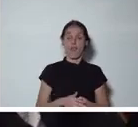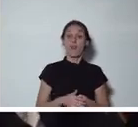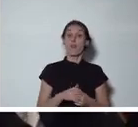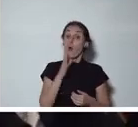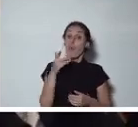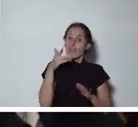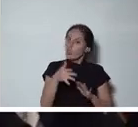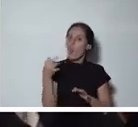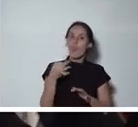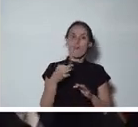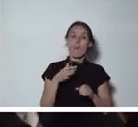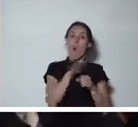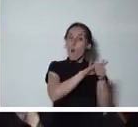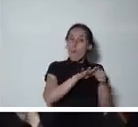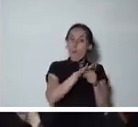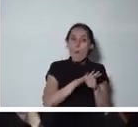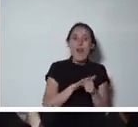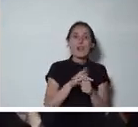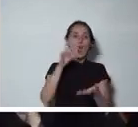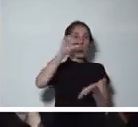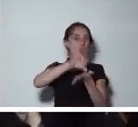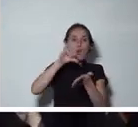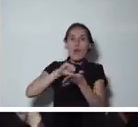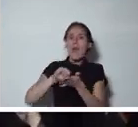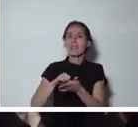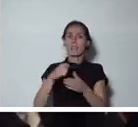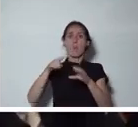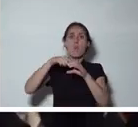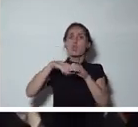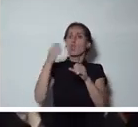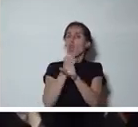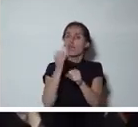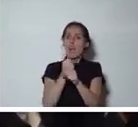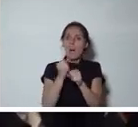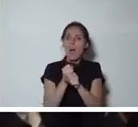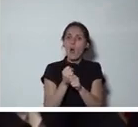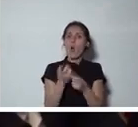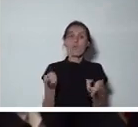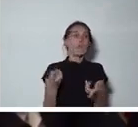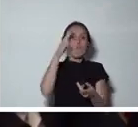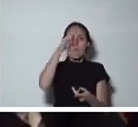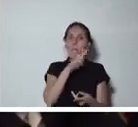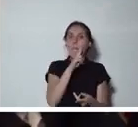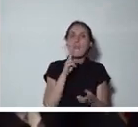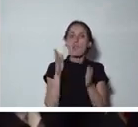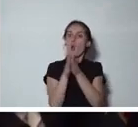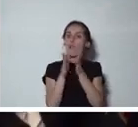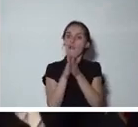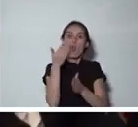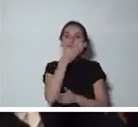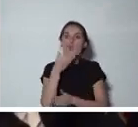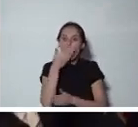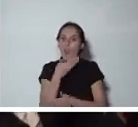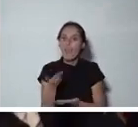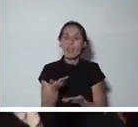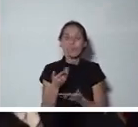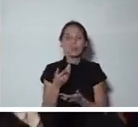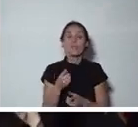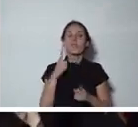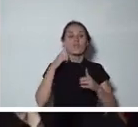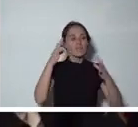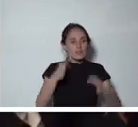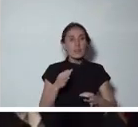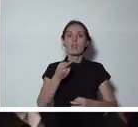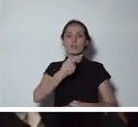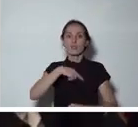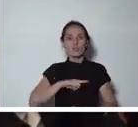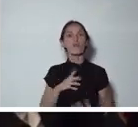en nuestros puestos de trabajo con los padres y las madres de los compañeros y compañeras de nuestros hijos en el colegio asegurarles que no están solos y solas